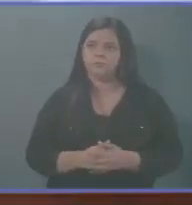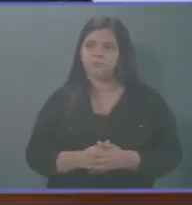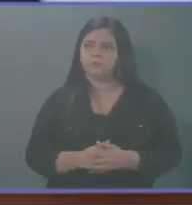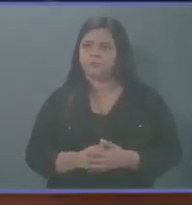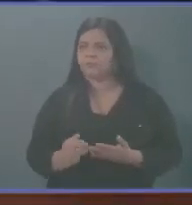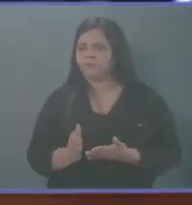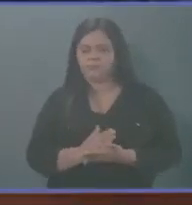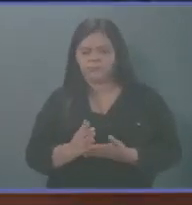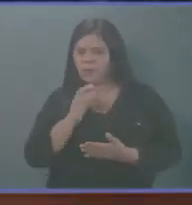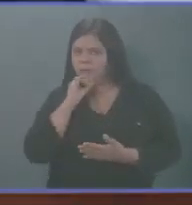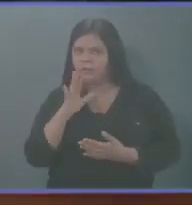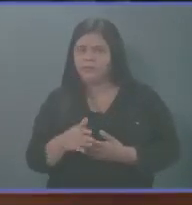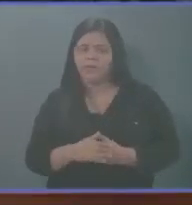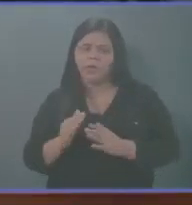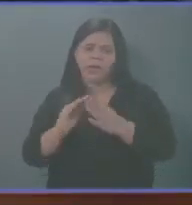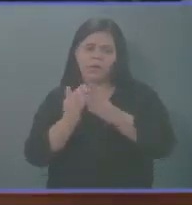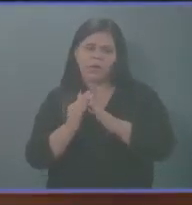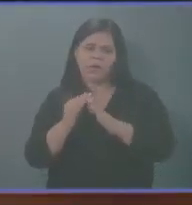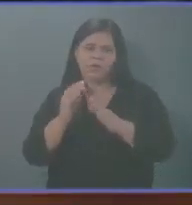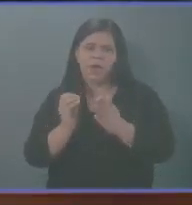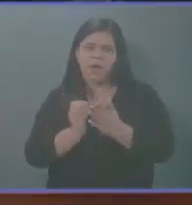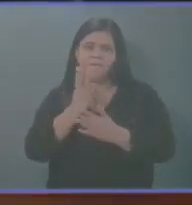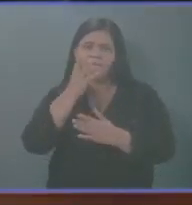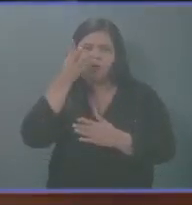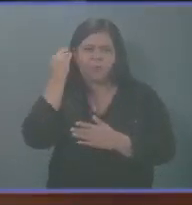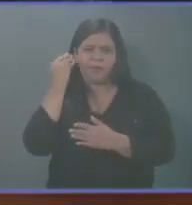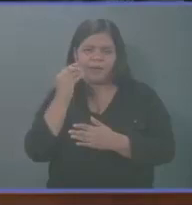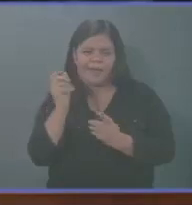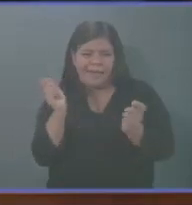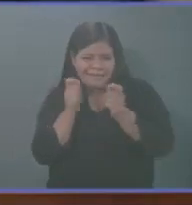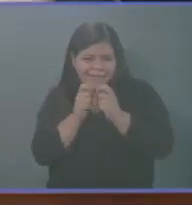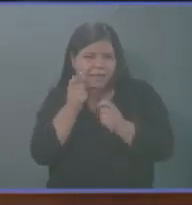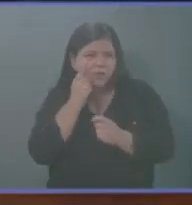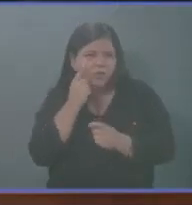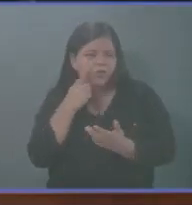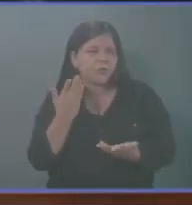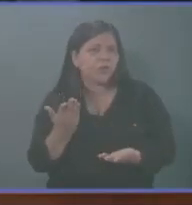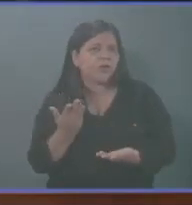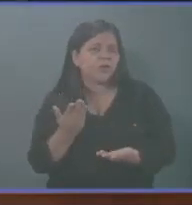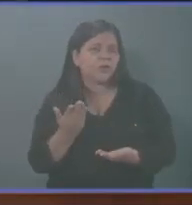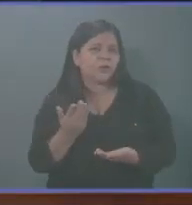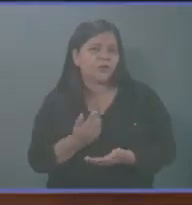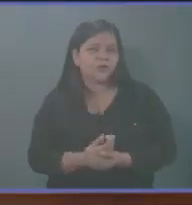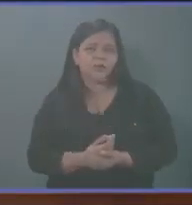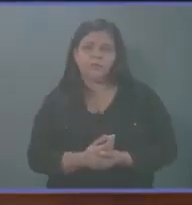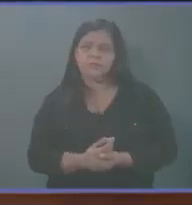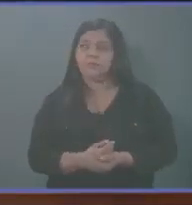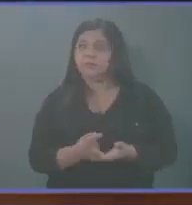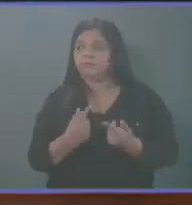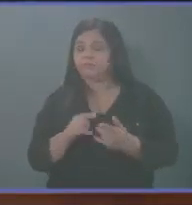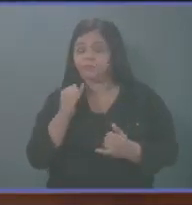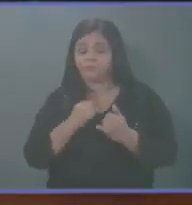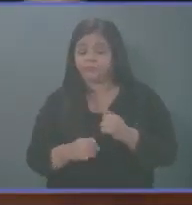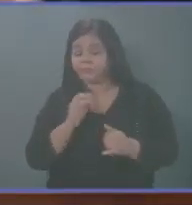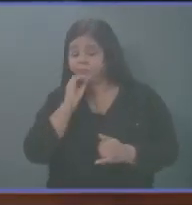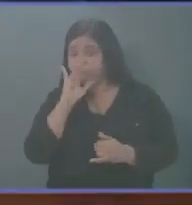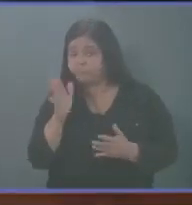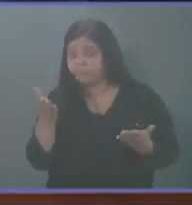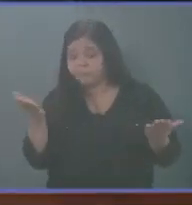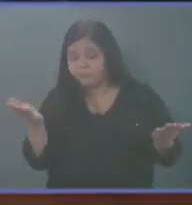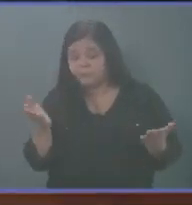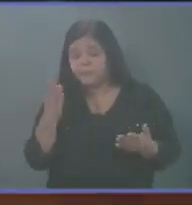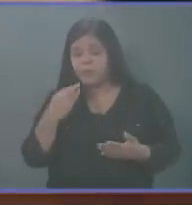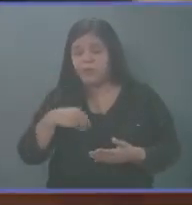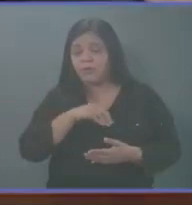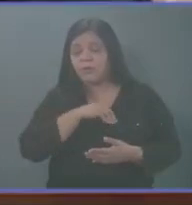Ni siquiera dice la colonia Flor Blanca, no dice con precisión la fijación ni esta persona, pero al final dice que, bueno, que el